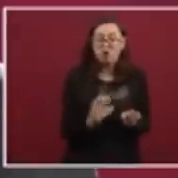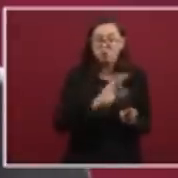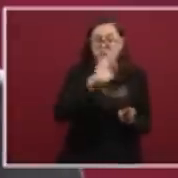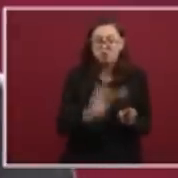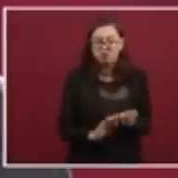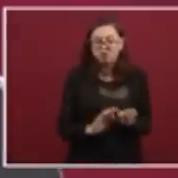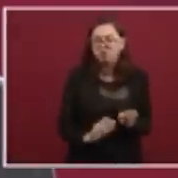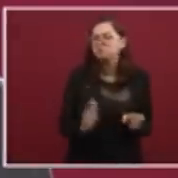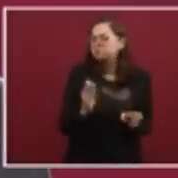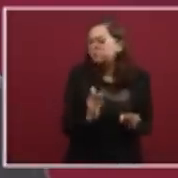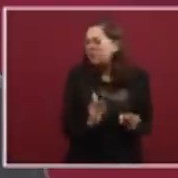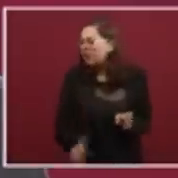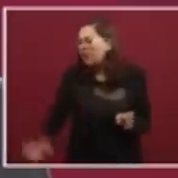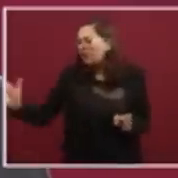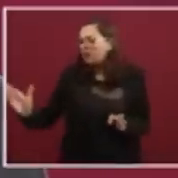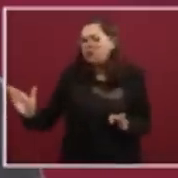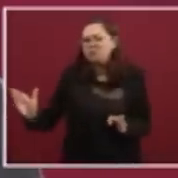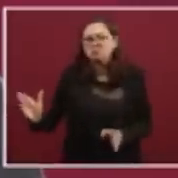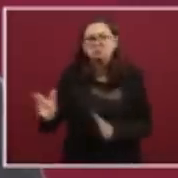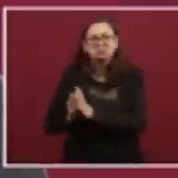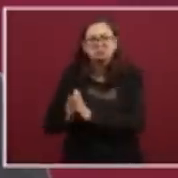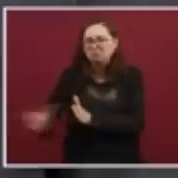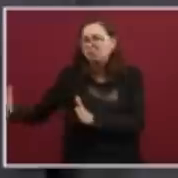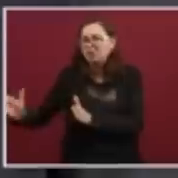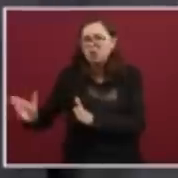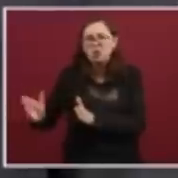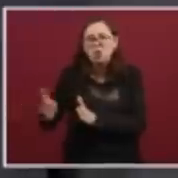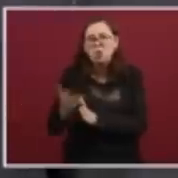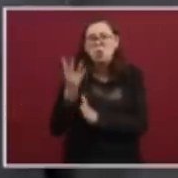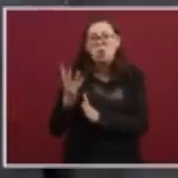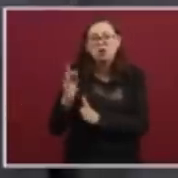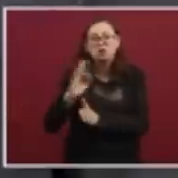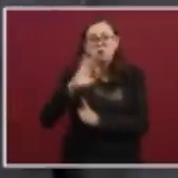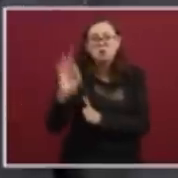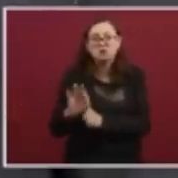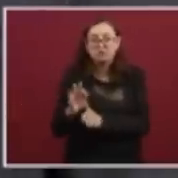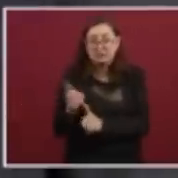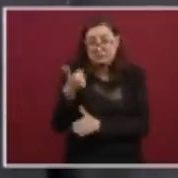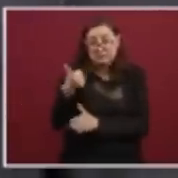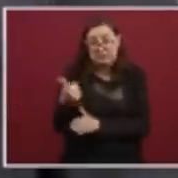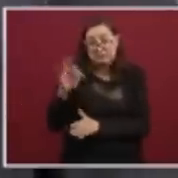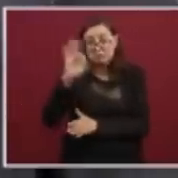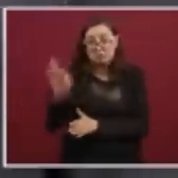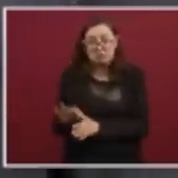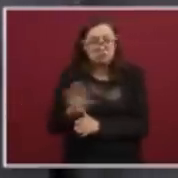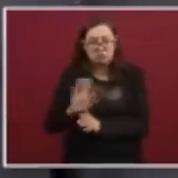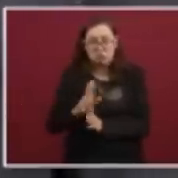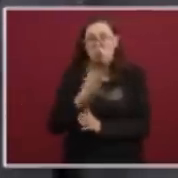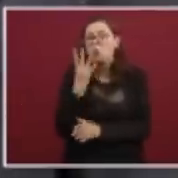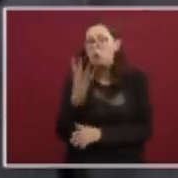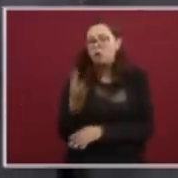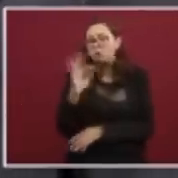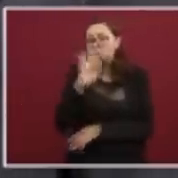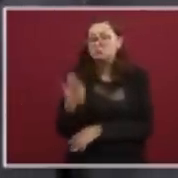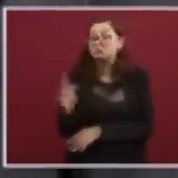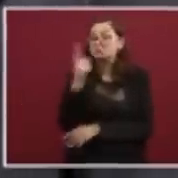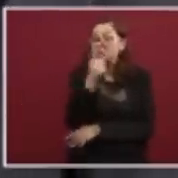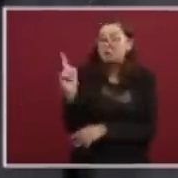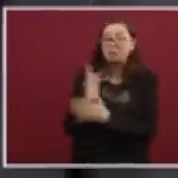planteando el 4, ni siquiera el 6, el 4. Dicen que no se puede.